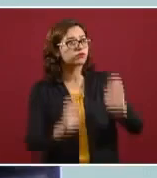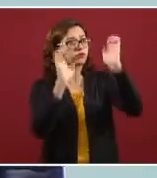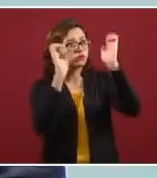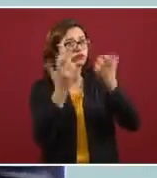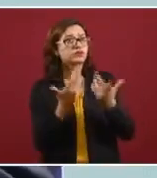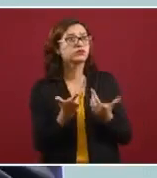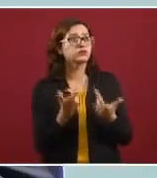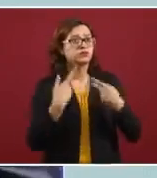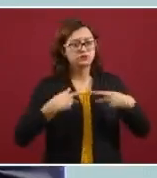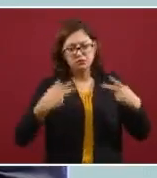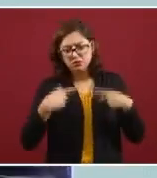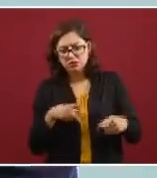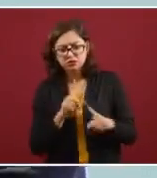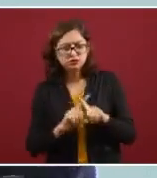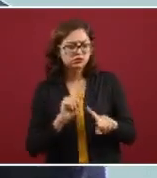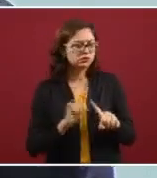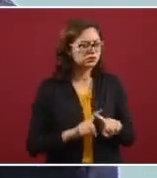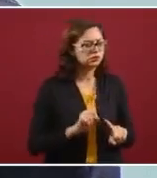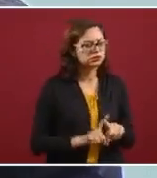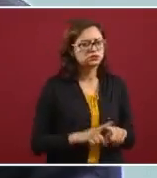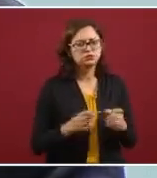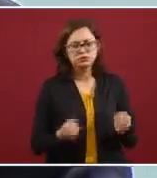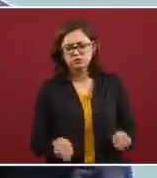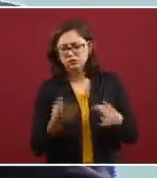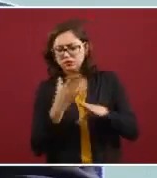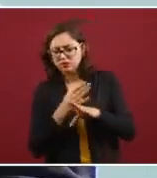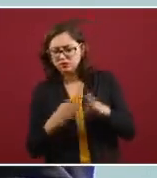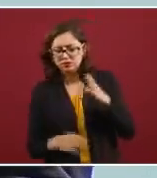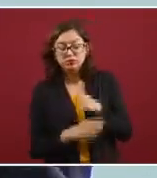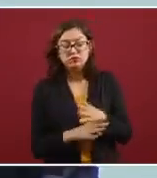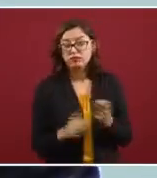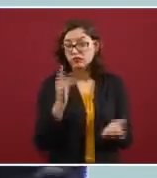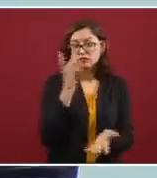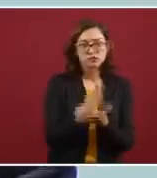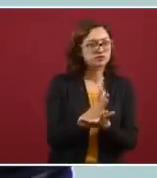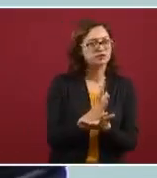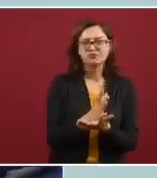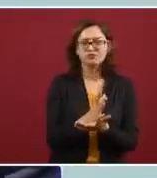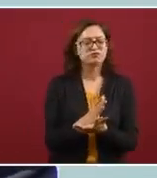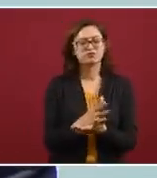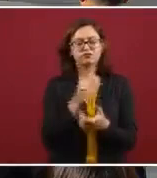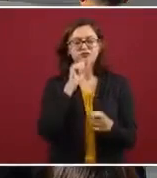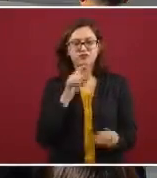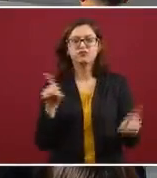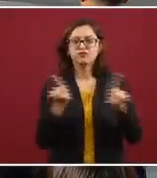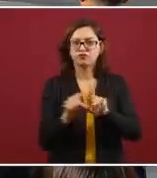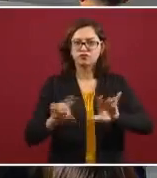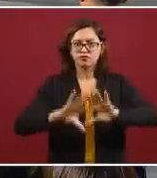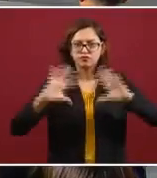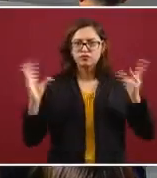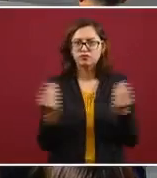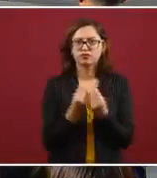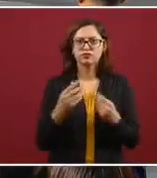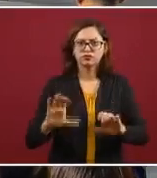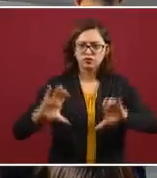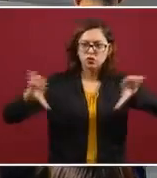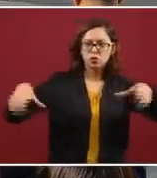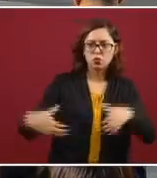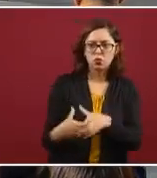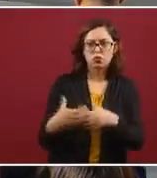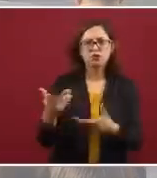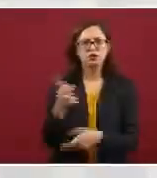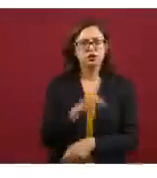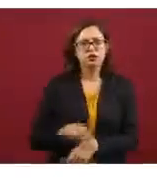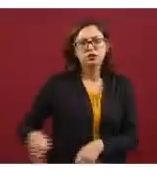del personal, del equipamiento, sino apreciar el modelo en su conjunto, este modelo de atención integral